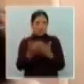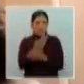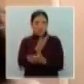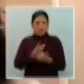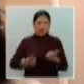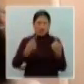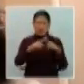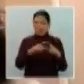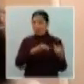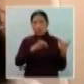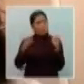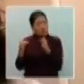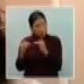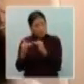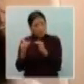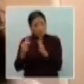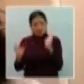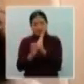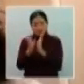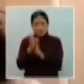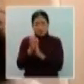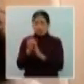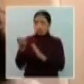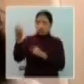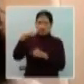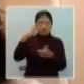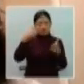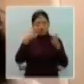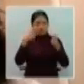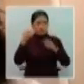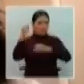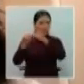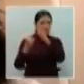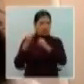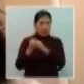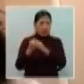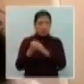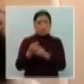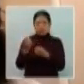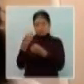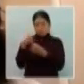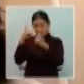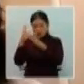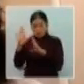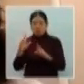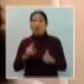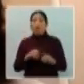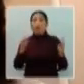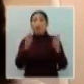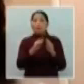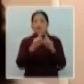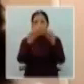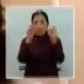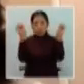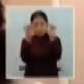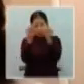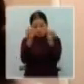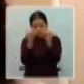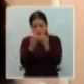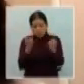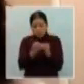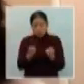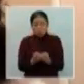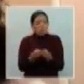pasa lo mismo en un censo, usted nos comentará. ¿Y ya se ha establecido la cantidad de preguntas que se van a hacer en el censo?